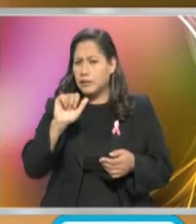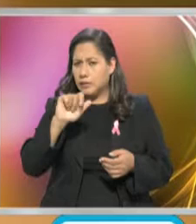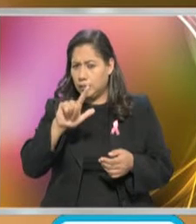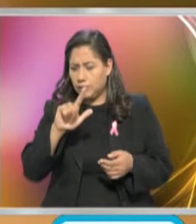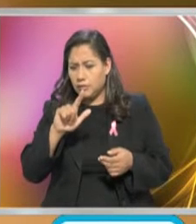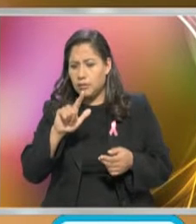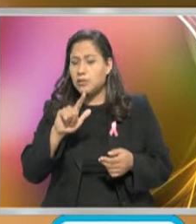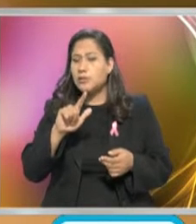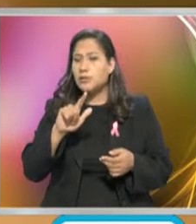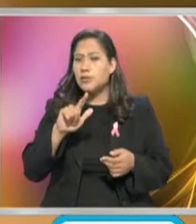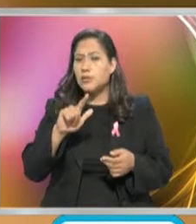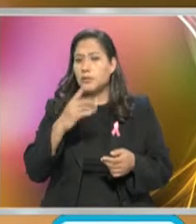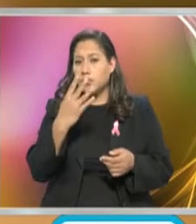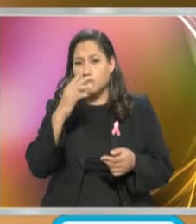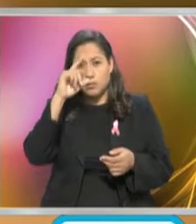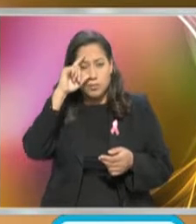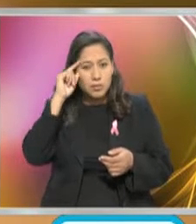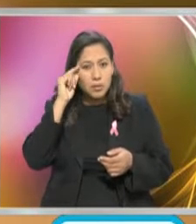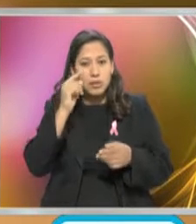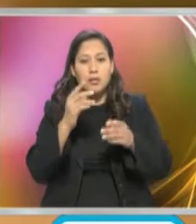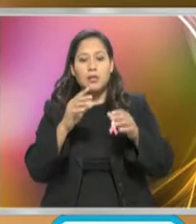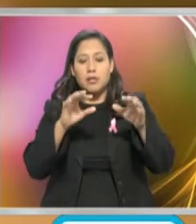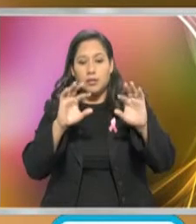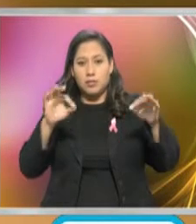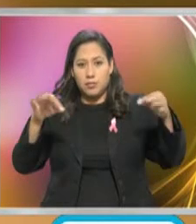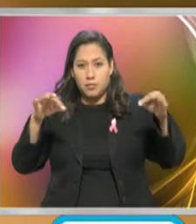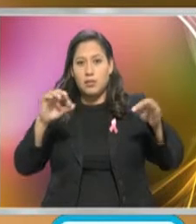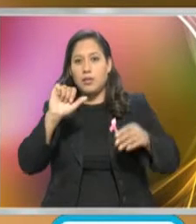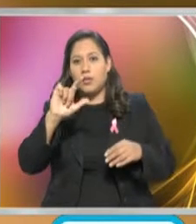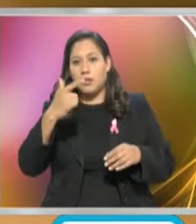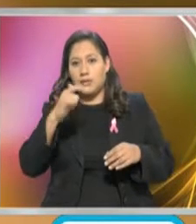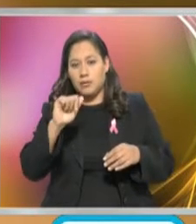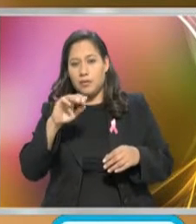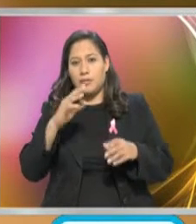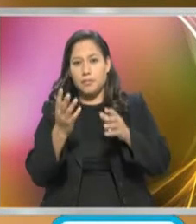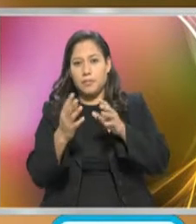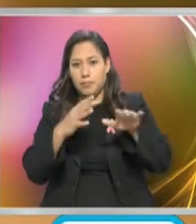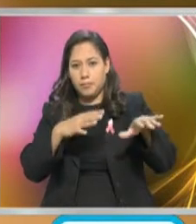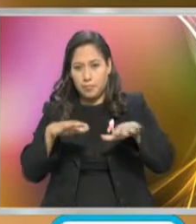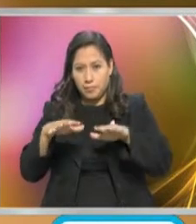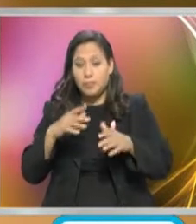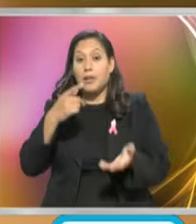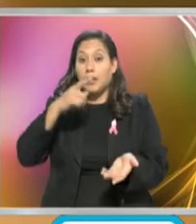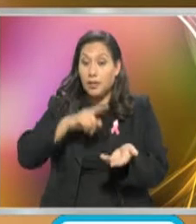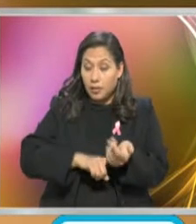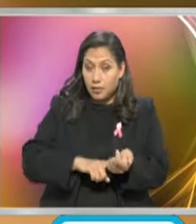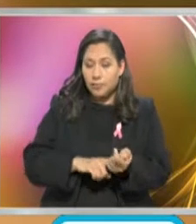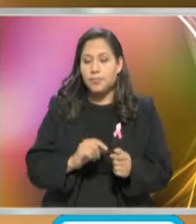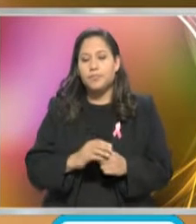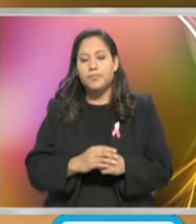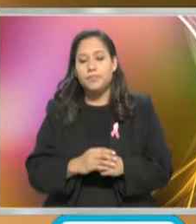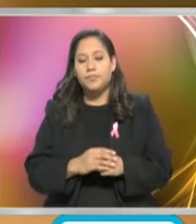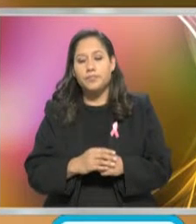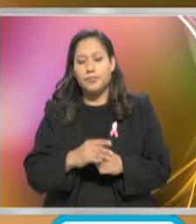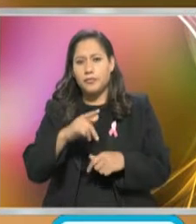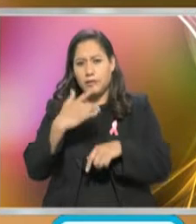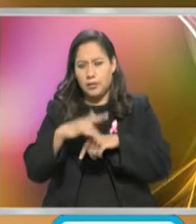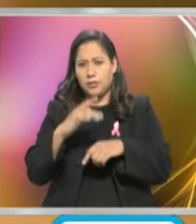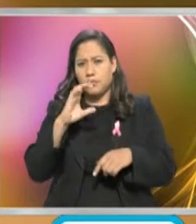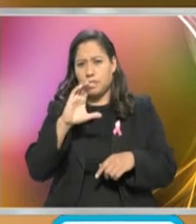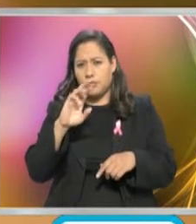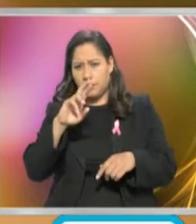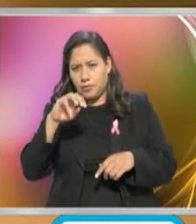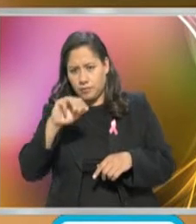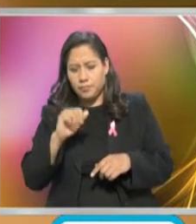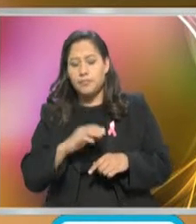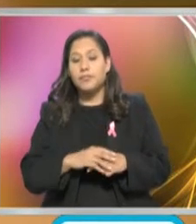sal. y 4 hojas de alga marina. Exacto. Para su relleno vamos a necesitar media barra de queso crema,